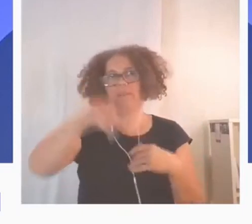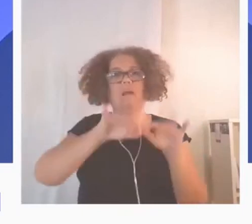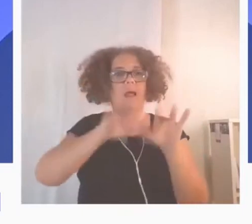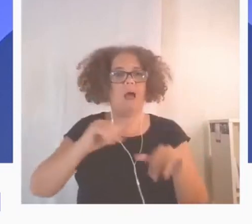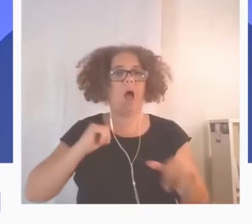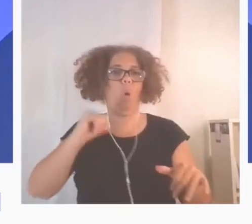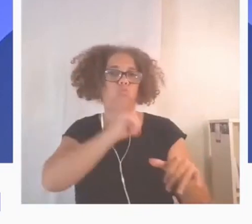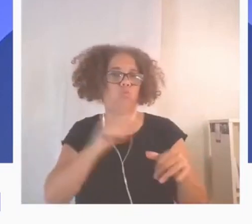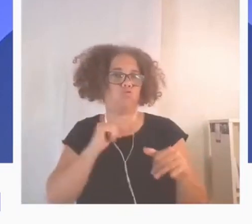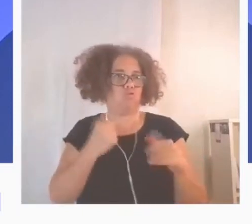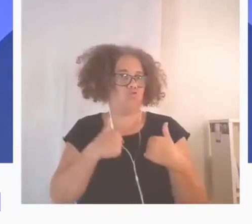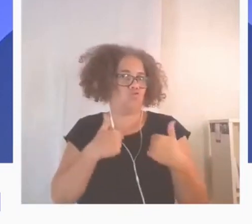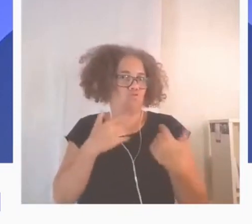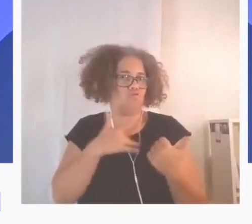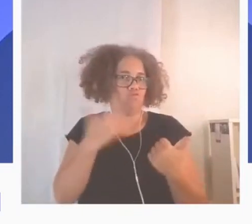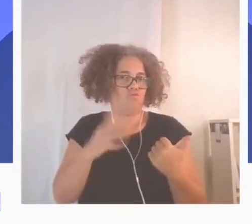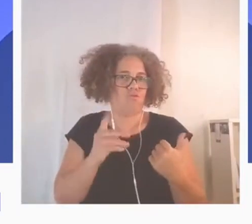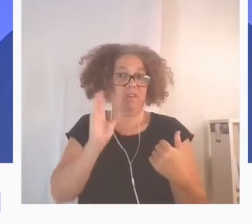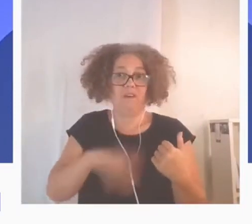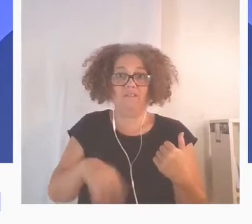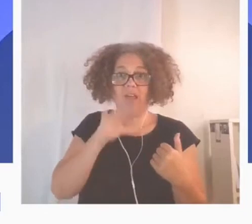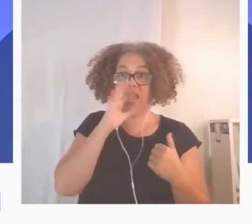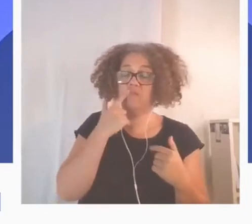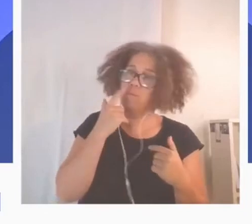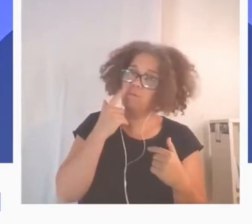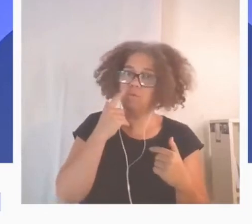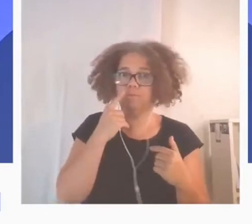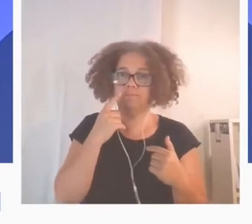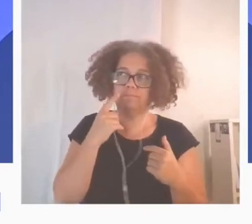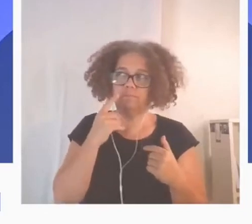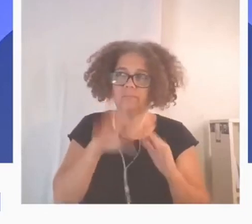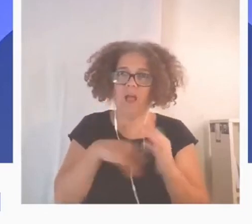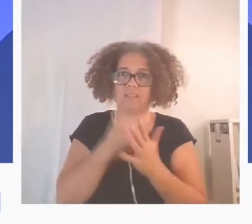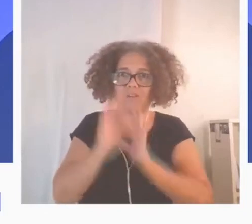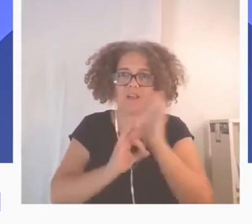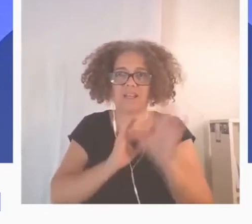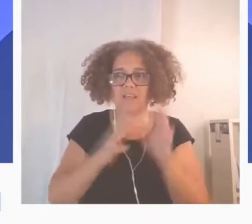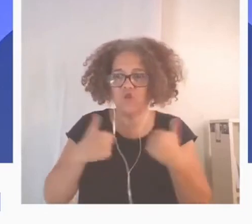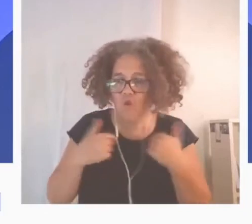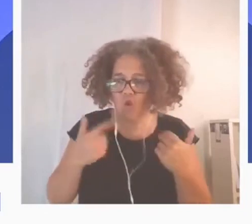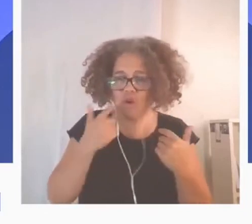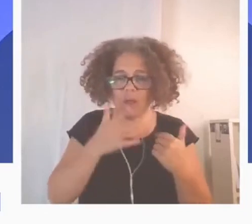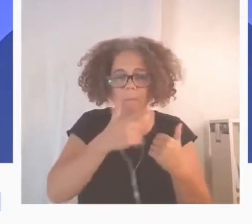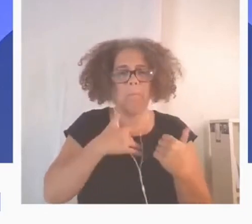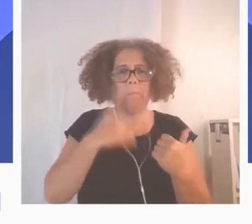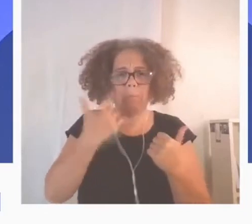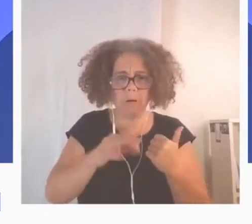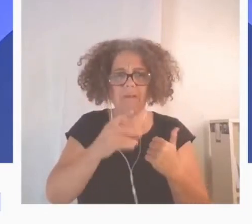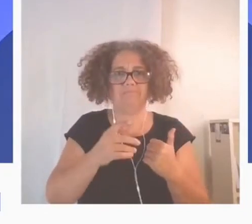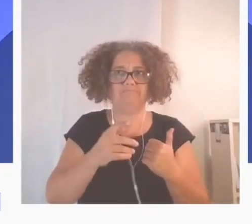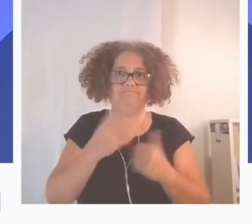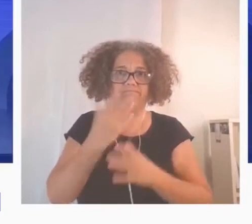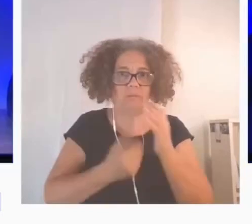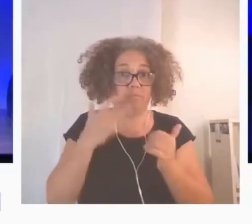y nos arriesgamos a veces a organizar nuestros propios viajes con el riesgo y la dificultad que eso supone. Claro, ¿no? Por